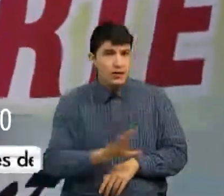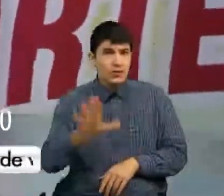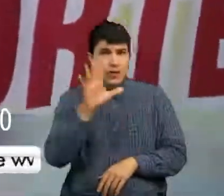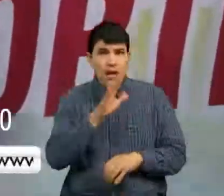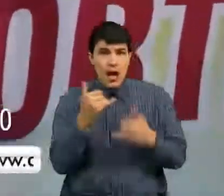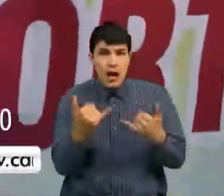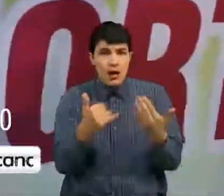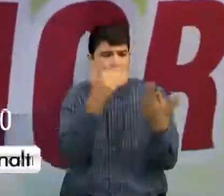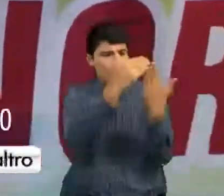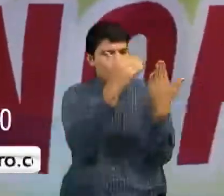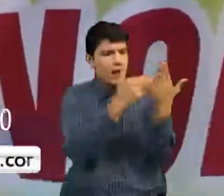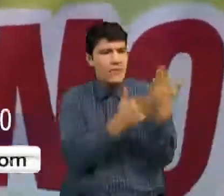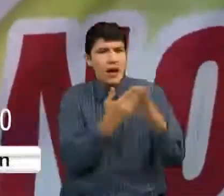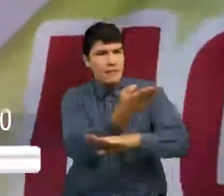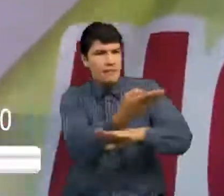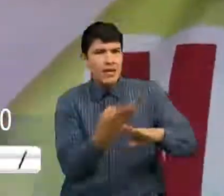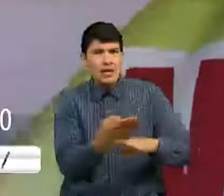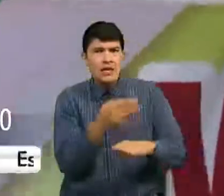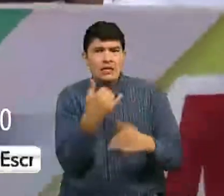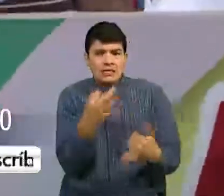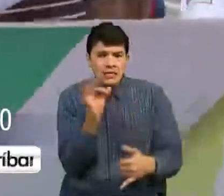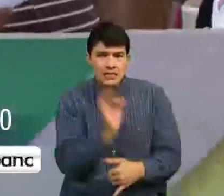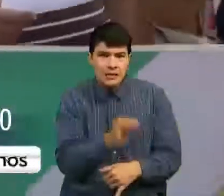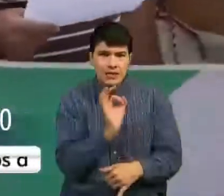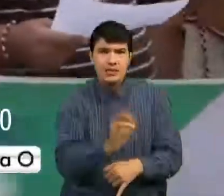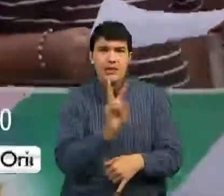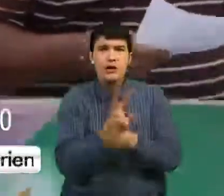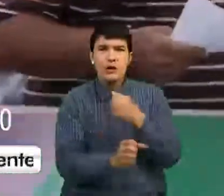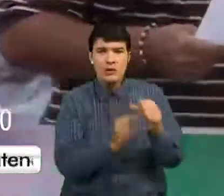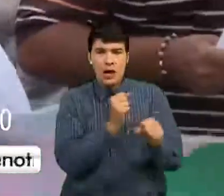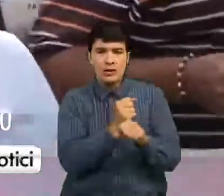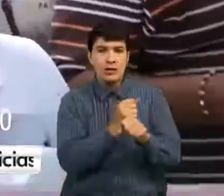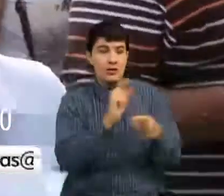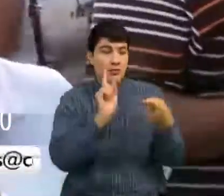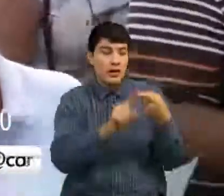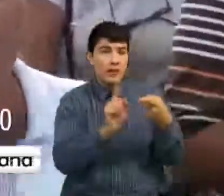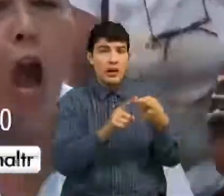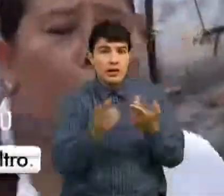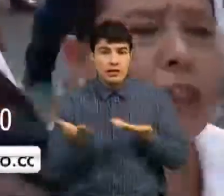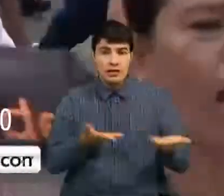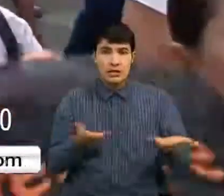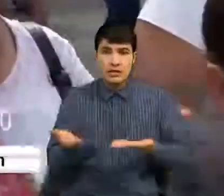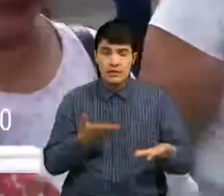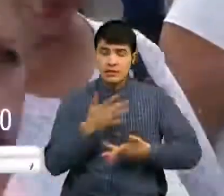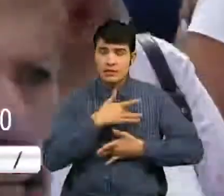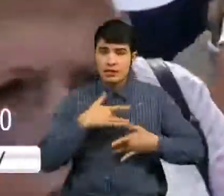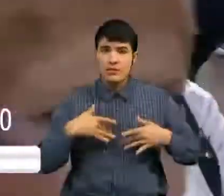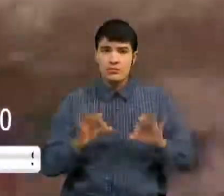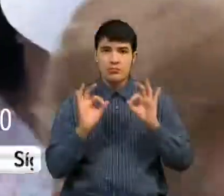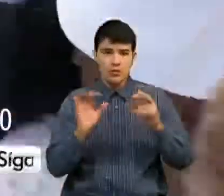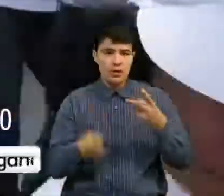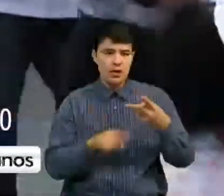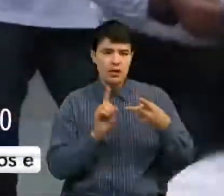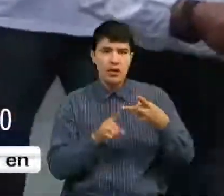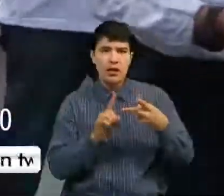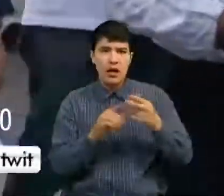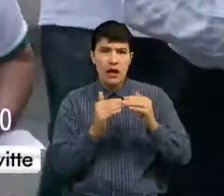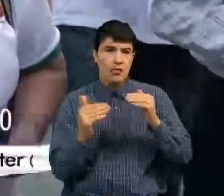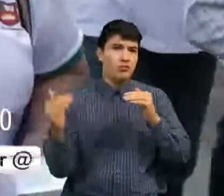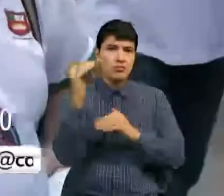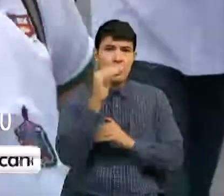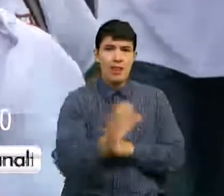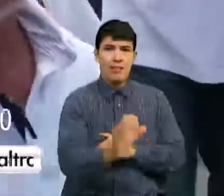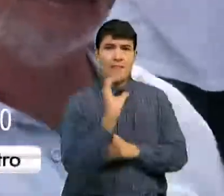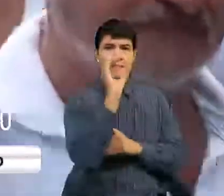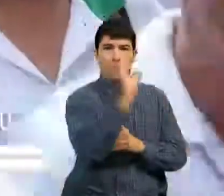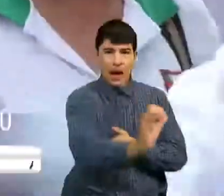pliego de peticiones que ellos presentan cada 2 años. El primer punto, la prestación y la garantía del servicio de salud, y 2, el aumento salarial, que aquí